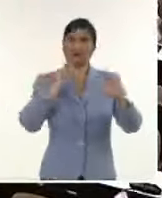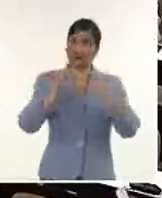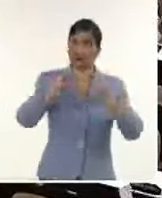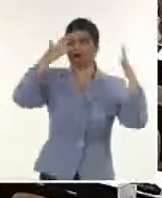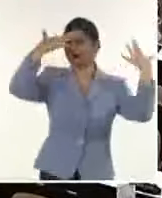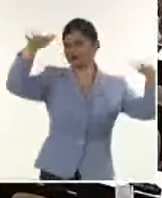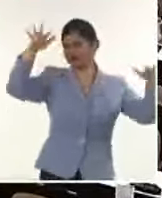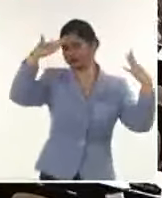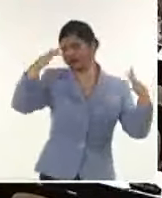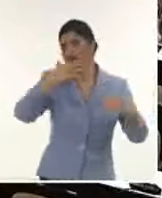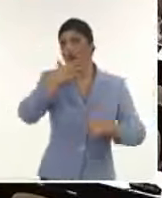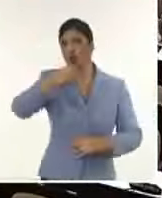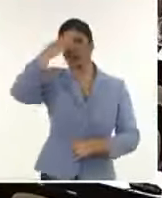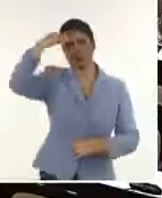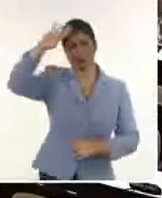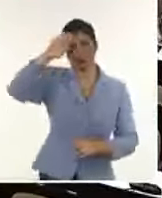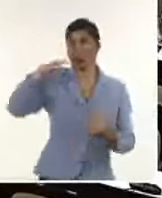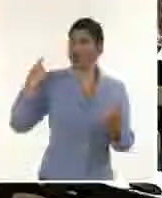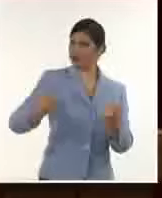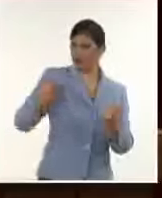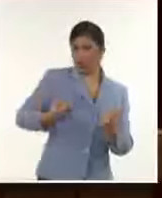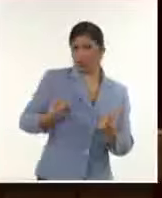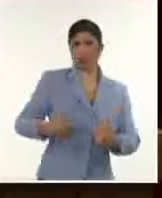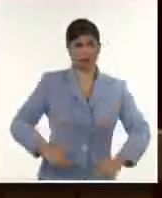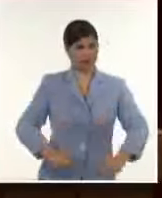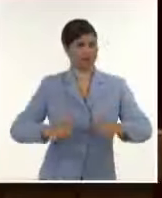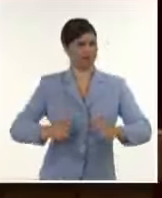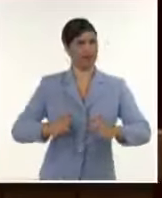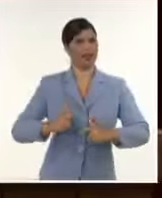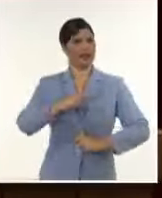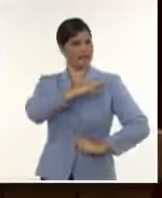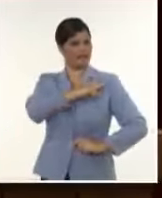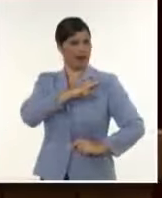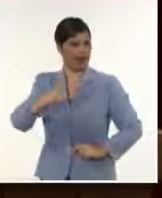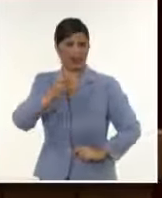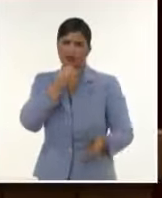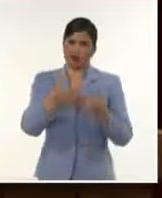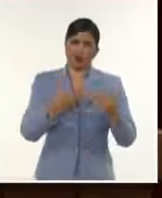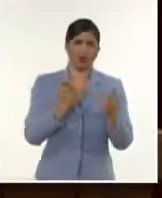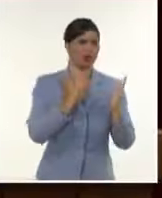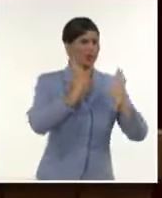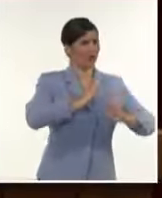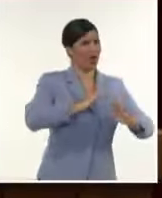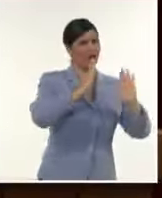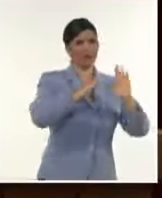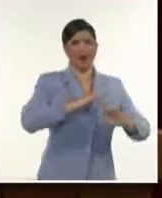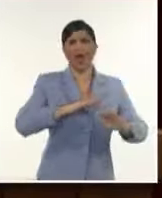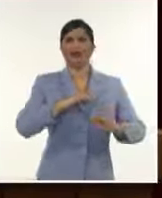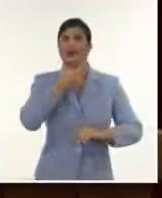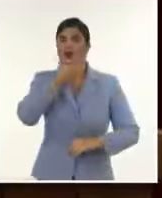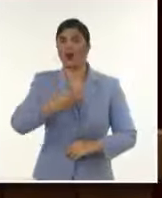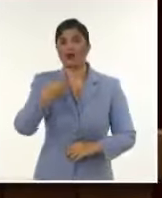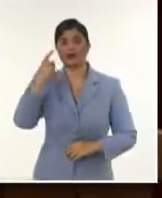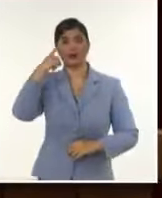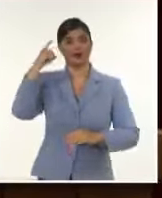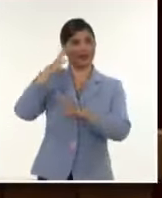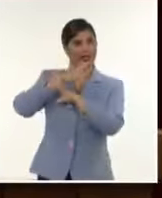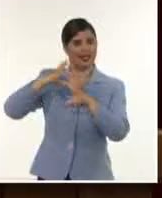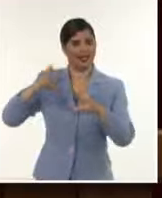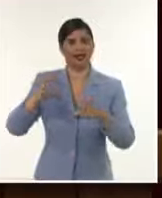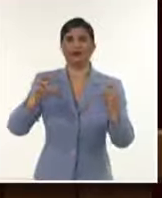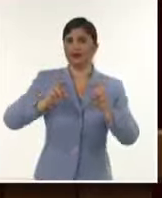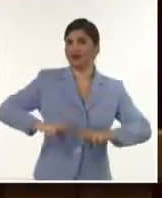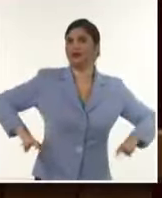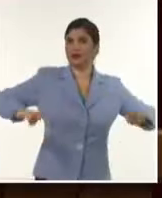cubanos, los jóvenes que viven en Cuba a pesar de las carencias económicas de todo tipo, las limitaciones del transporte, los apagones, limitaciones